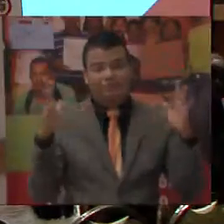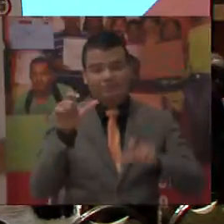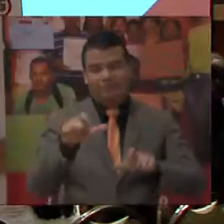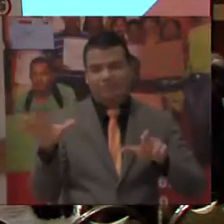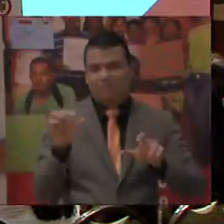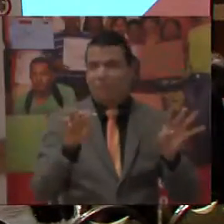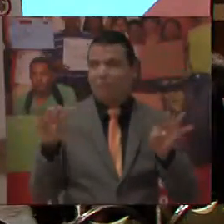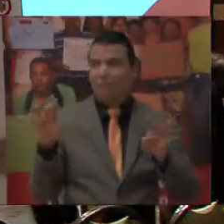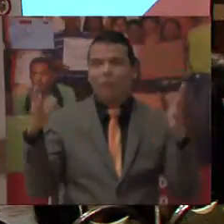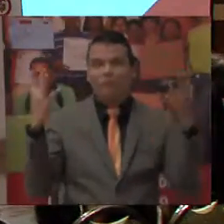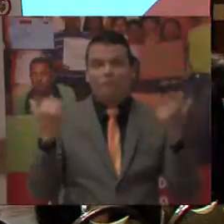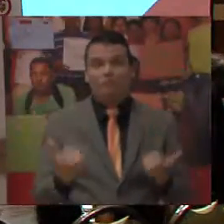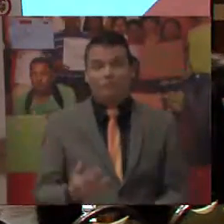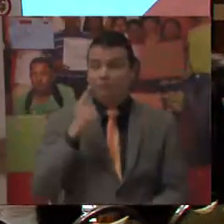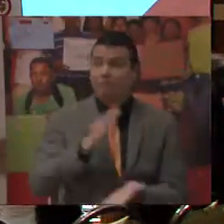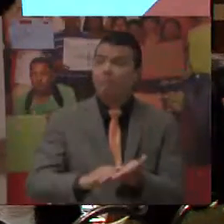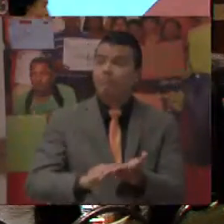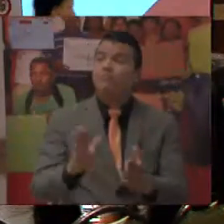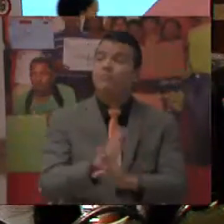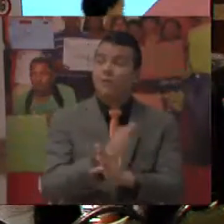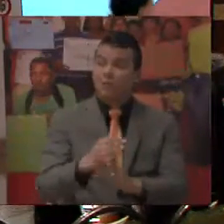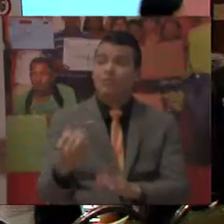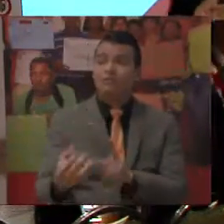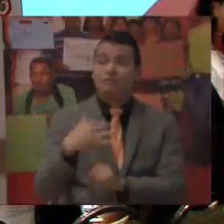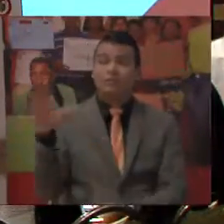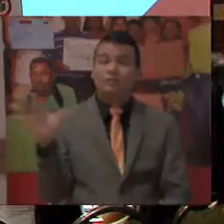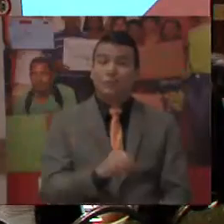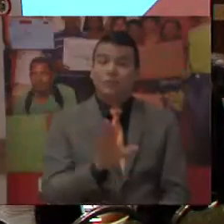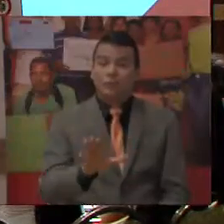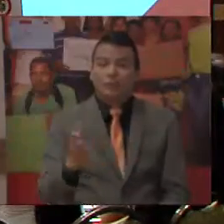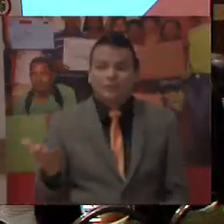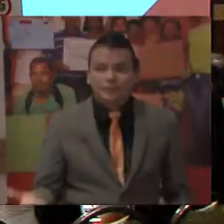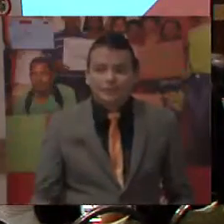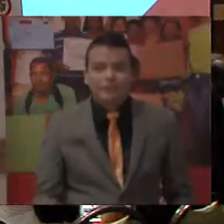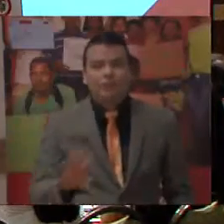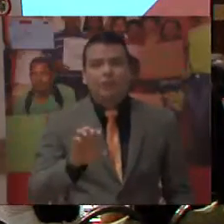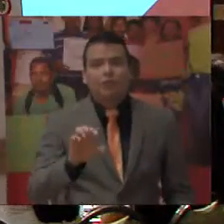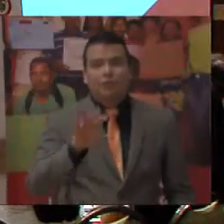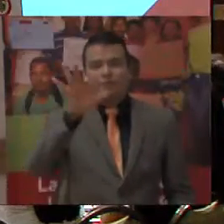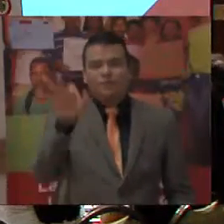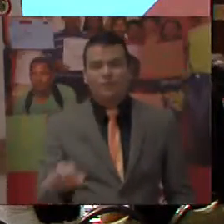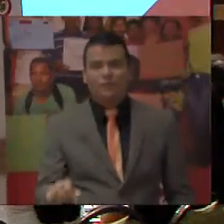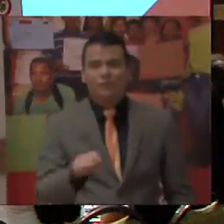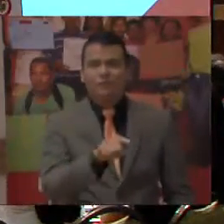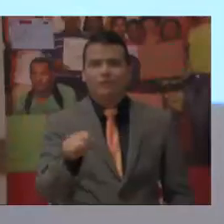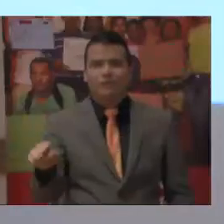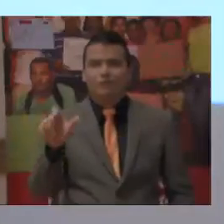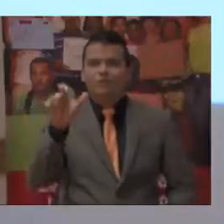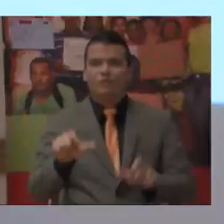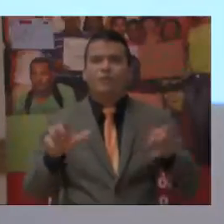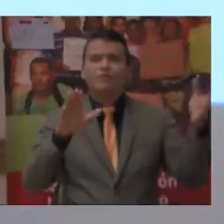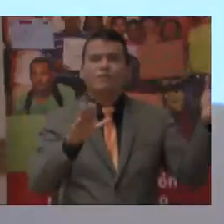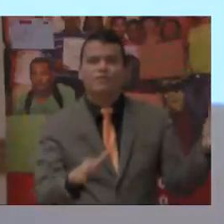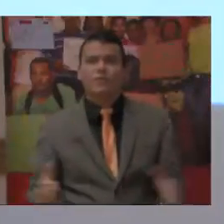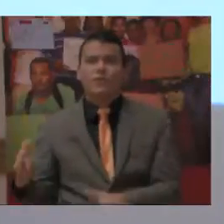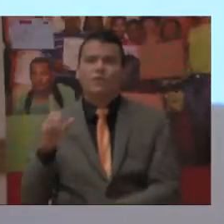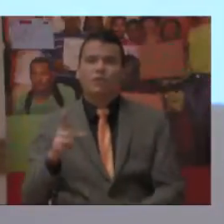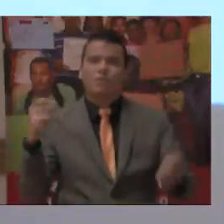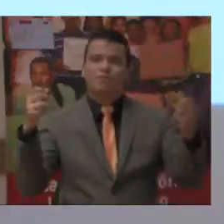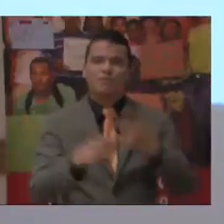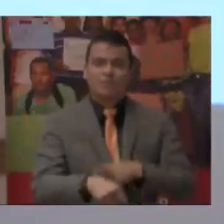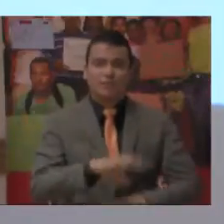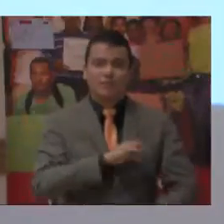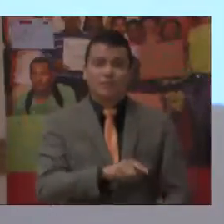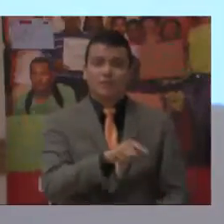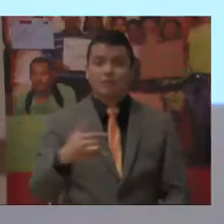que solucionar ese problema que tanto nos afecta porque el 90% de los muertos violentos en Cali